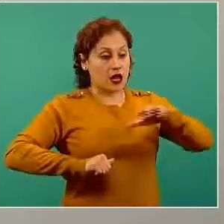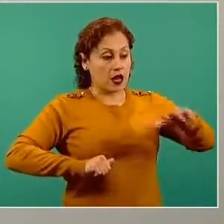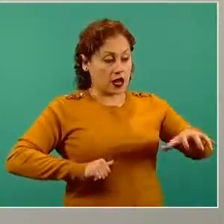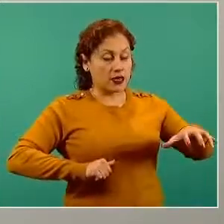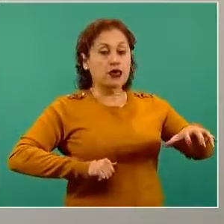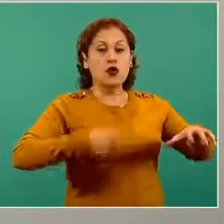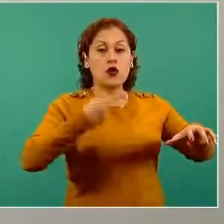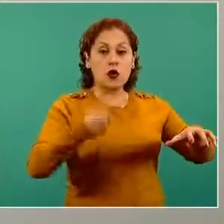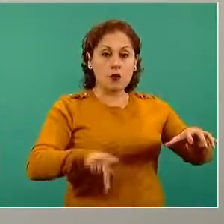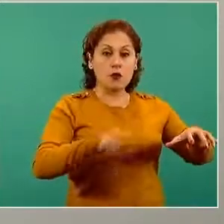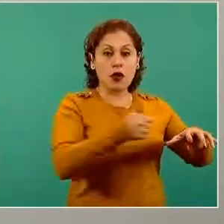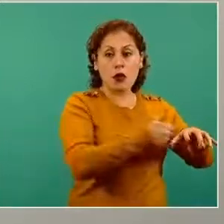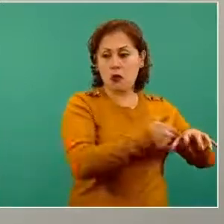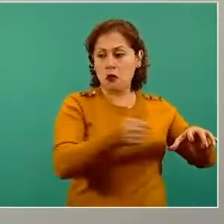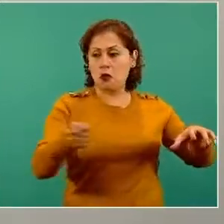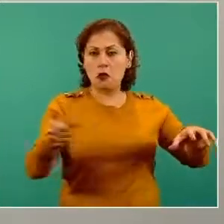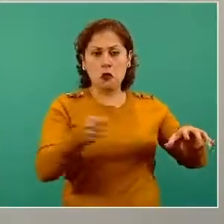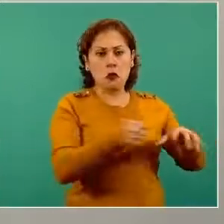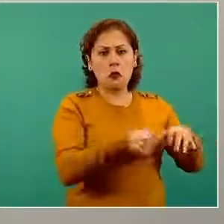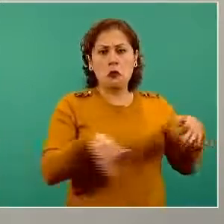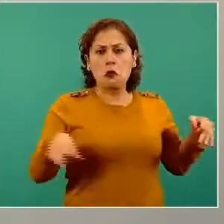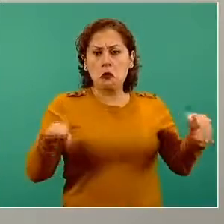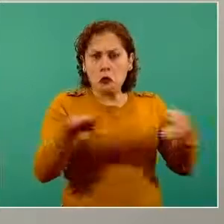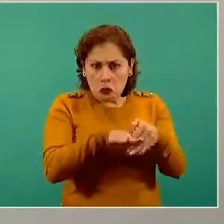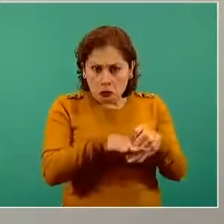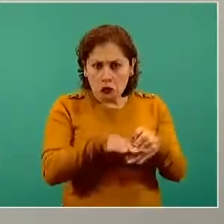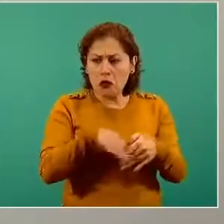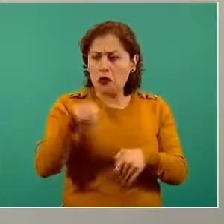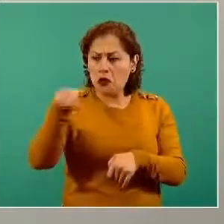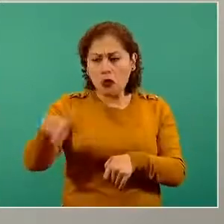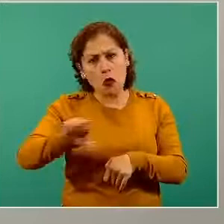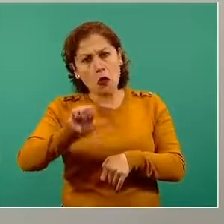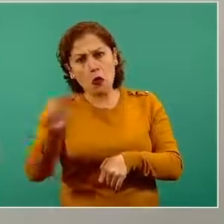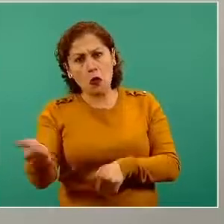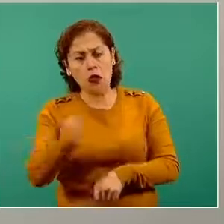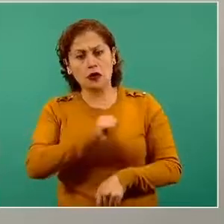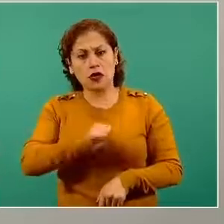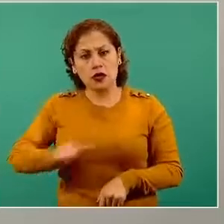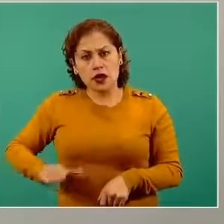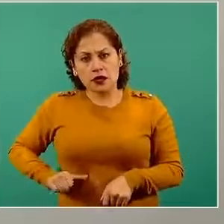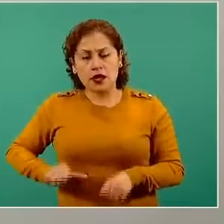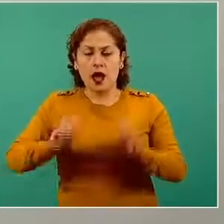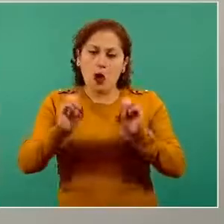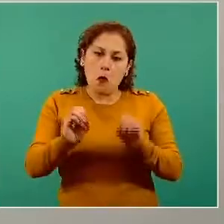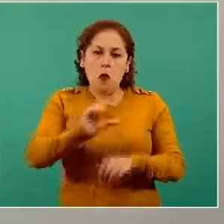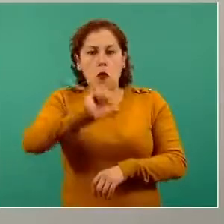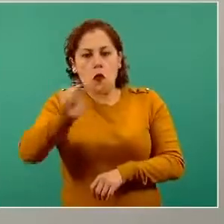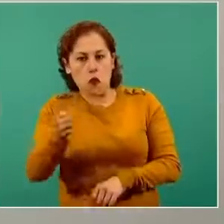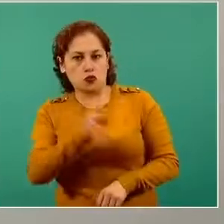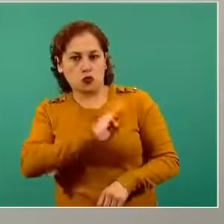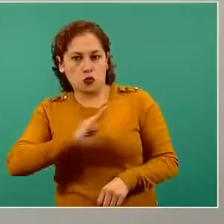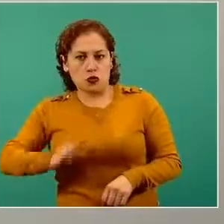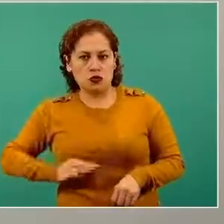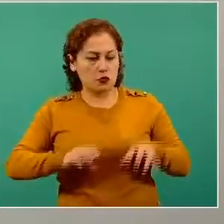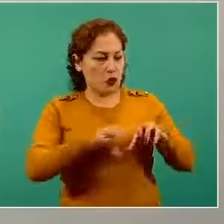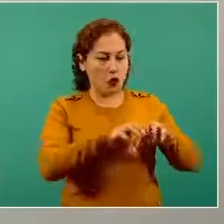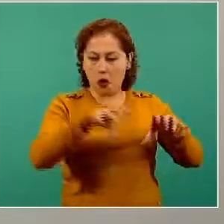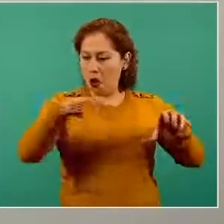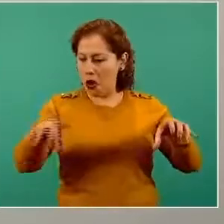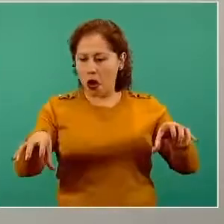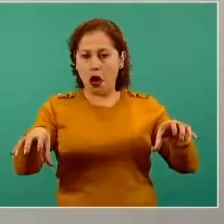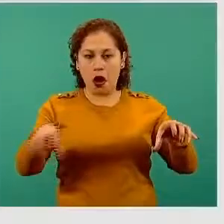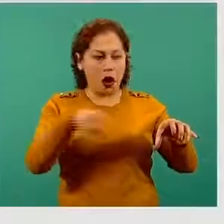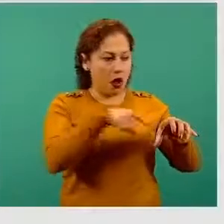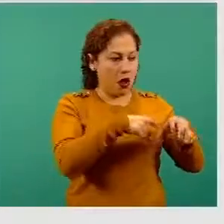les quedan cerca o viven solo a cuadras de esa división territorial, pues obviamente van y